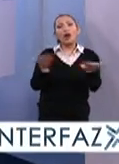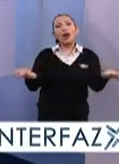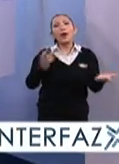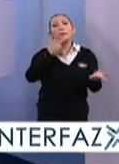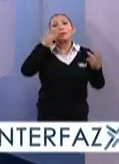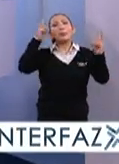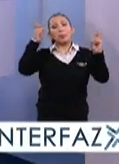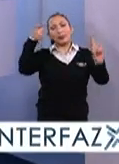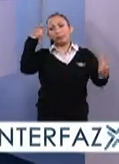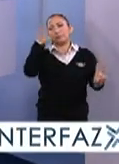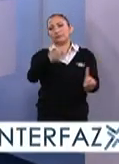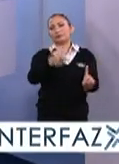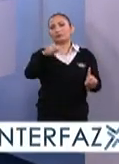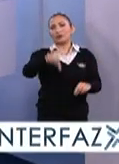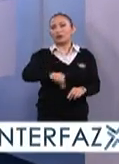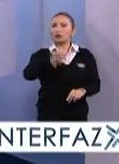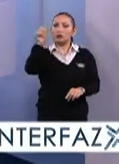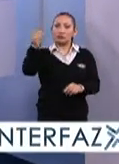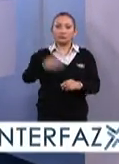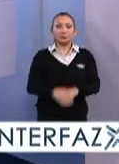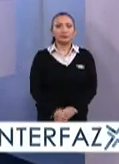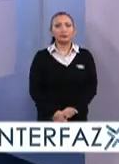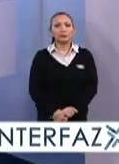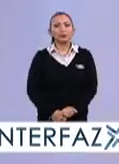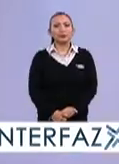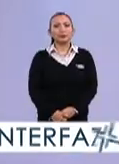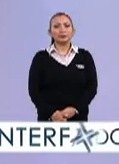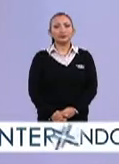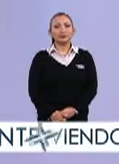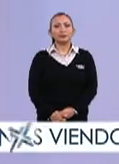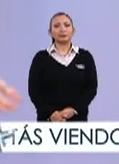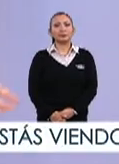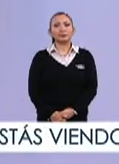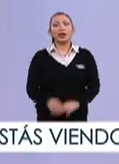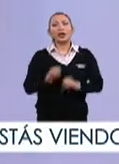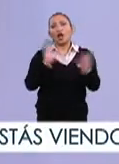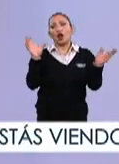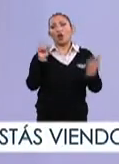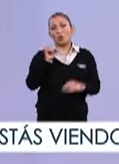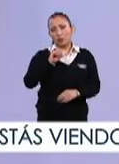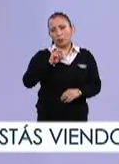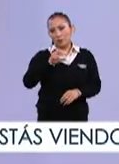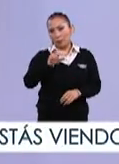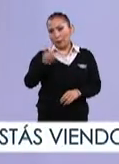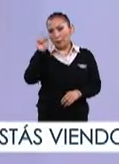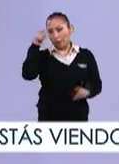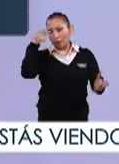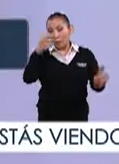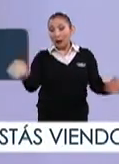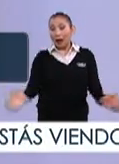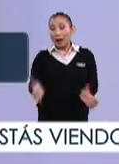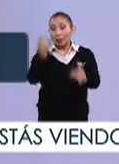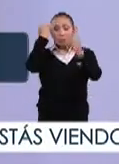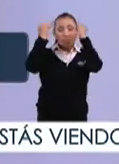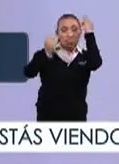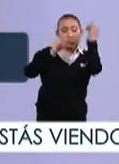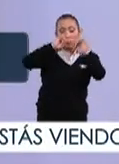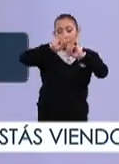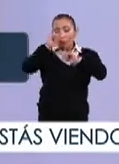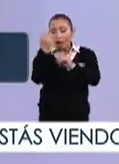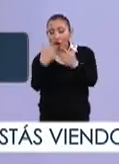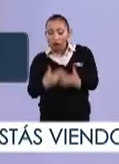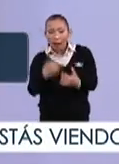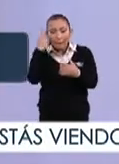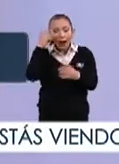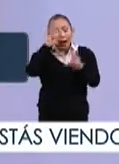hablar sobre este tema y otros, por supuesto. Así es, Omar, y es que con el objetivo de fomentar la creación de tecnologías